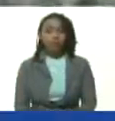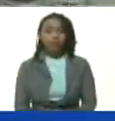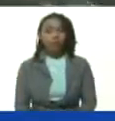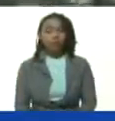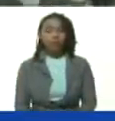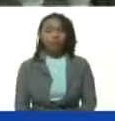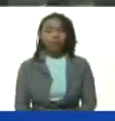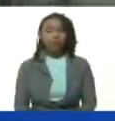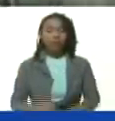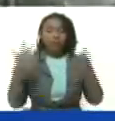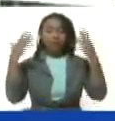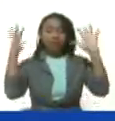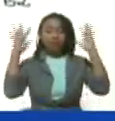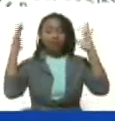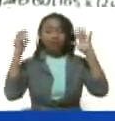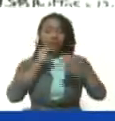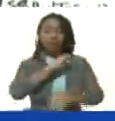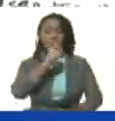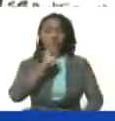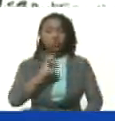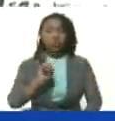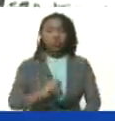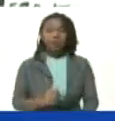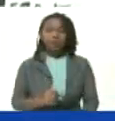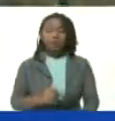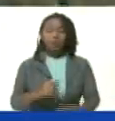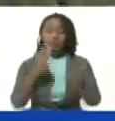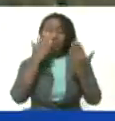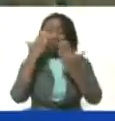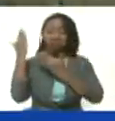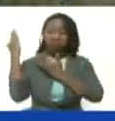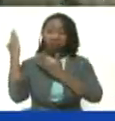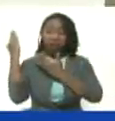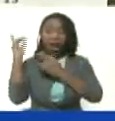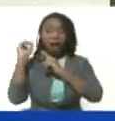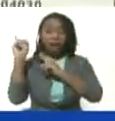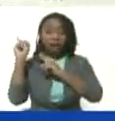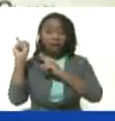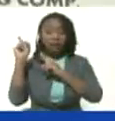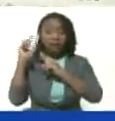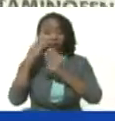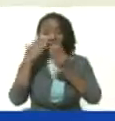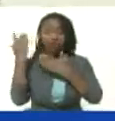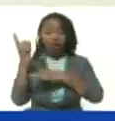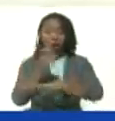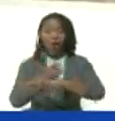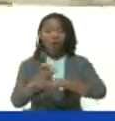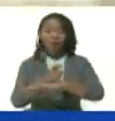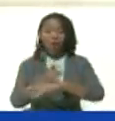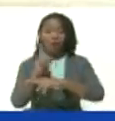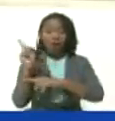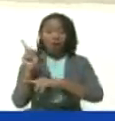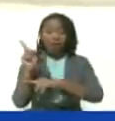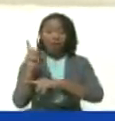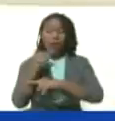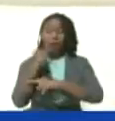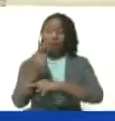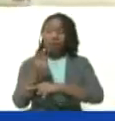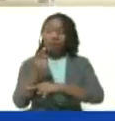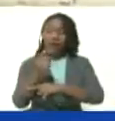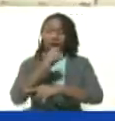Bueno, un aplauso al Zulia. Cuando uno ve esto, gobernador Omar Prieto, es cuando dice,